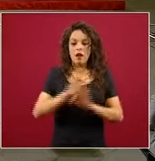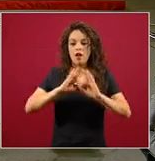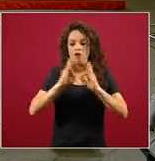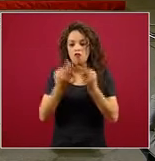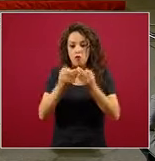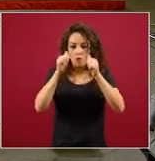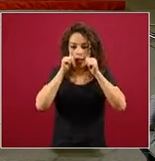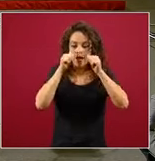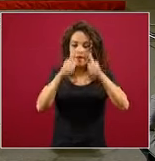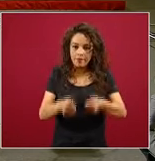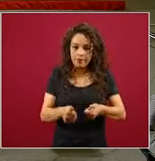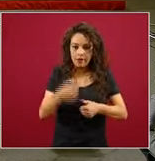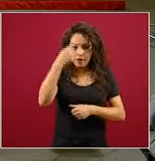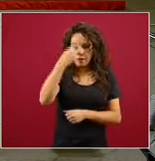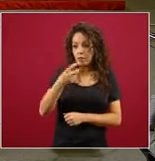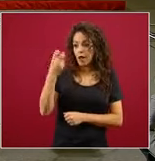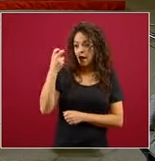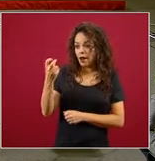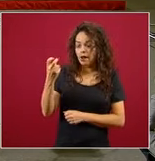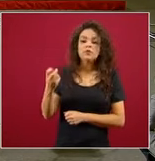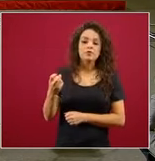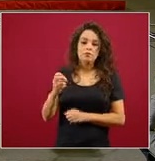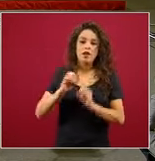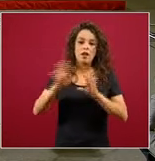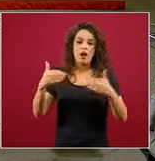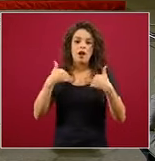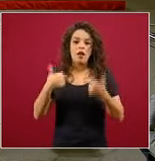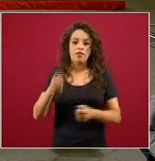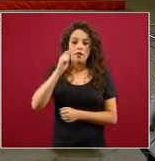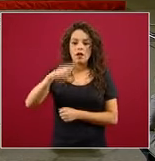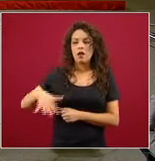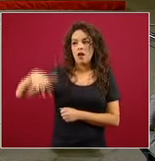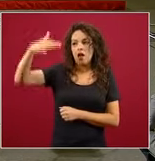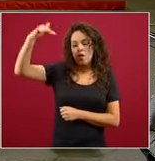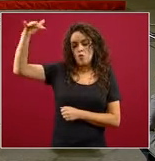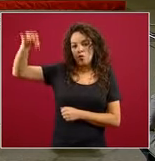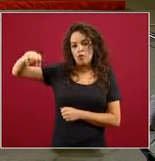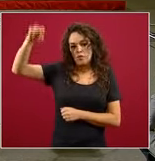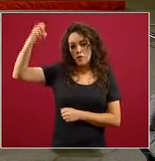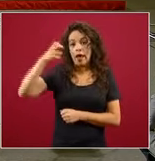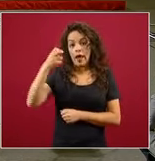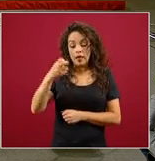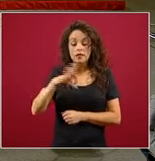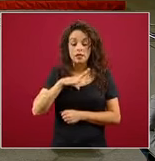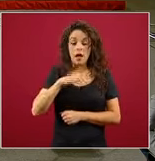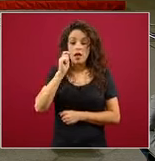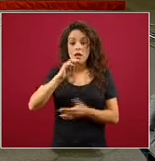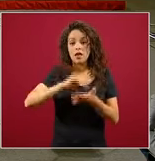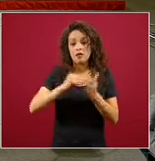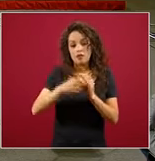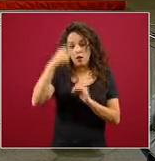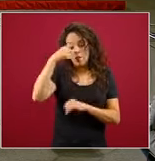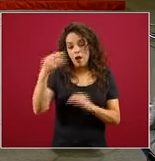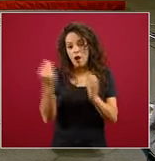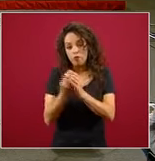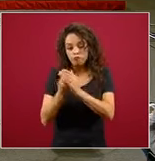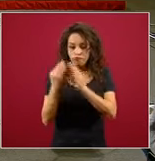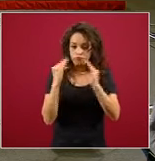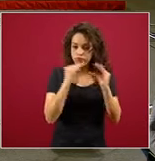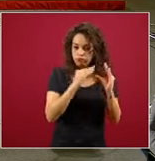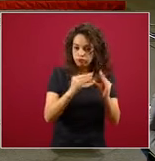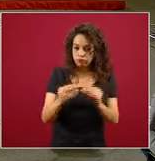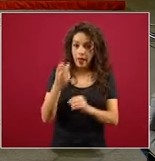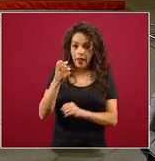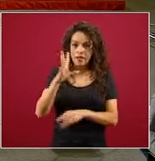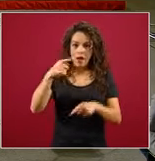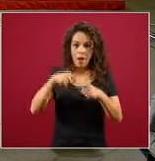de adulto mayor es clave. Entonces también hay una estrategia de capacitación que también hemos ya empezado desde el año pasado. Otro componente